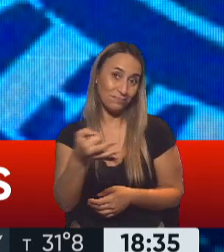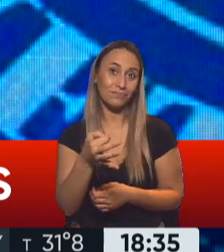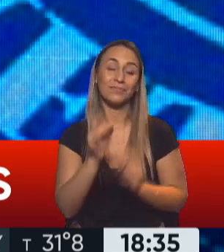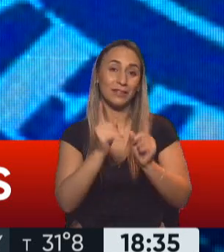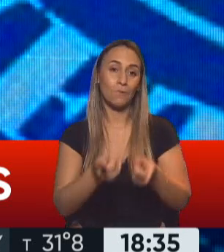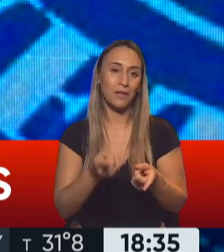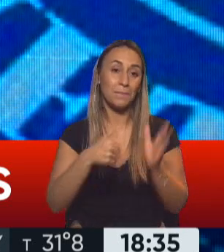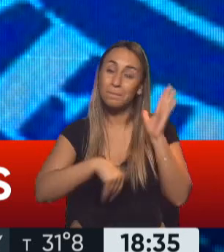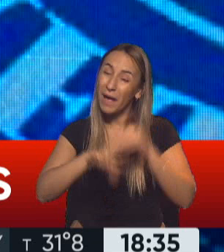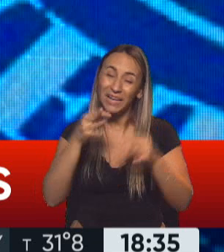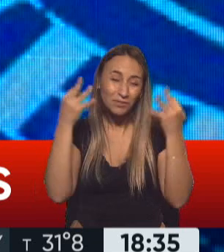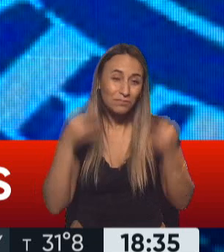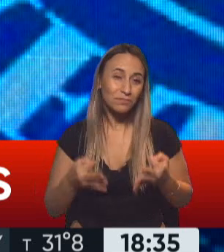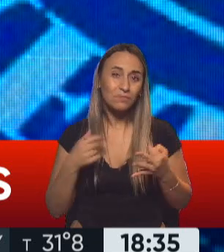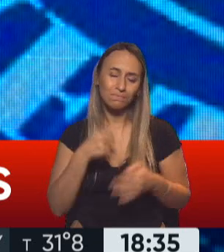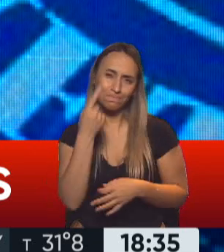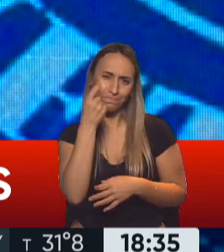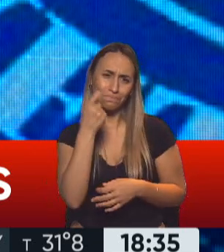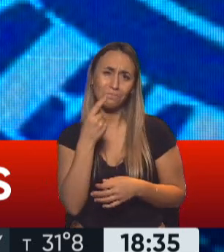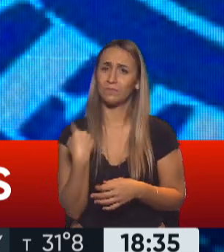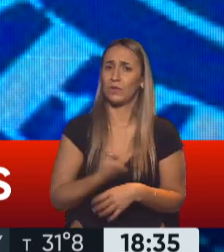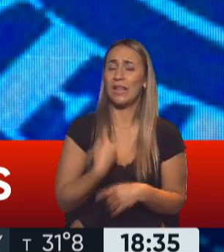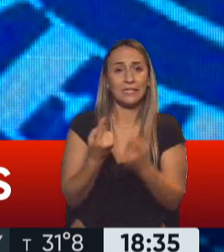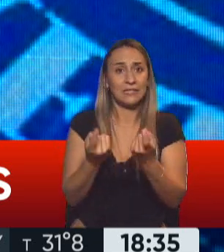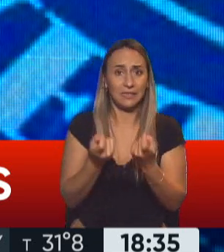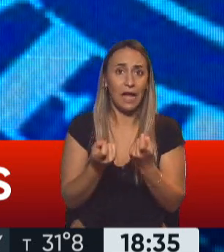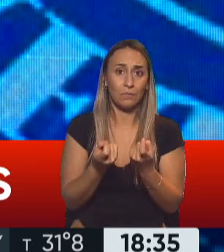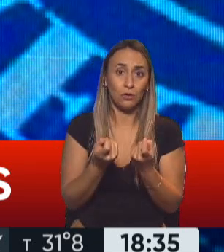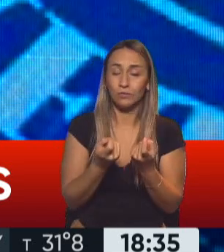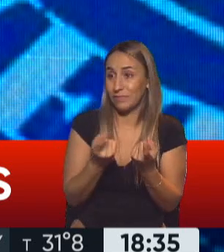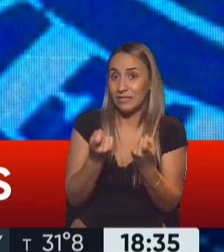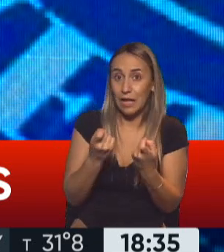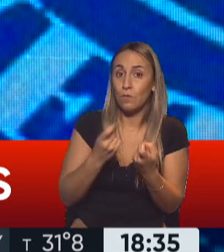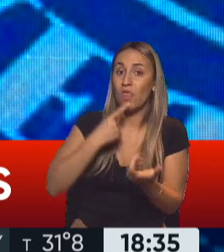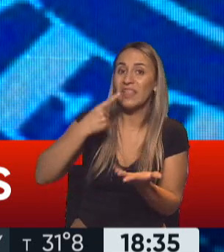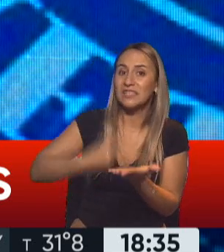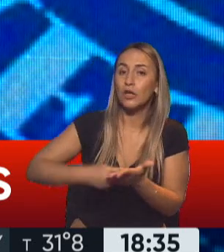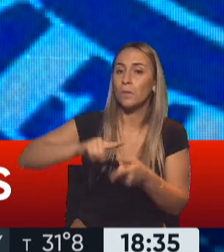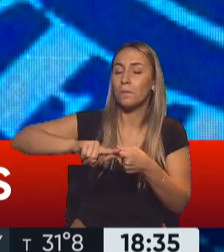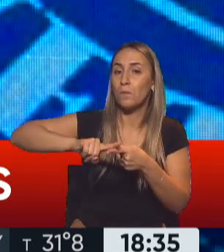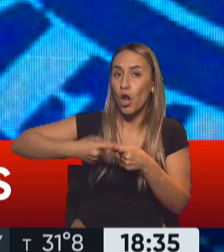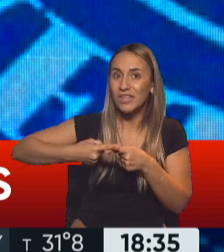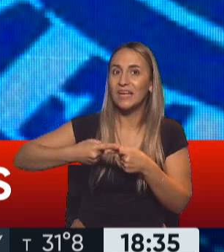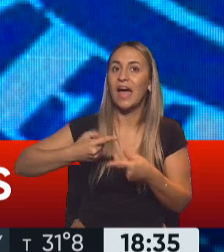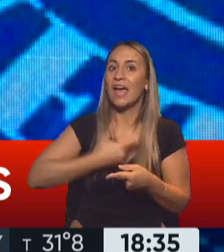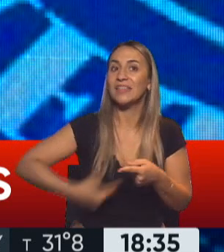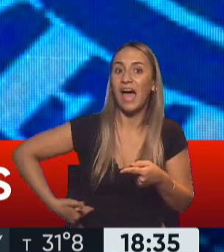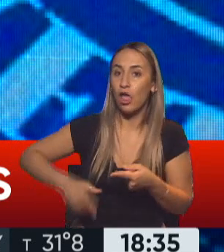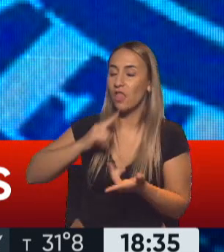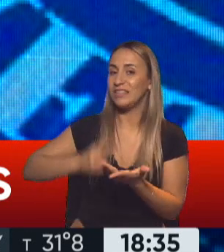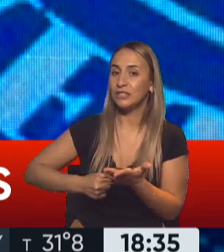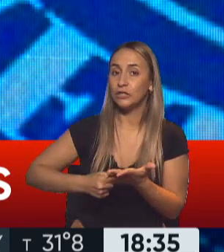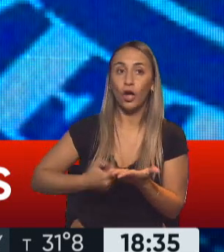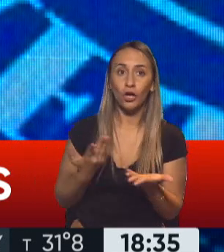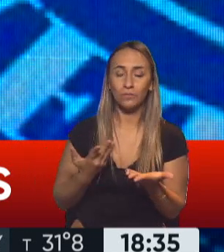en cuenta puntualmente la necesidad que tenemos de tener políticas de Estado. Políticas de Estado que, como bien te decía, no